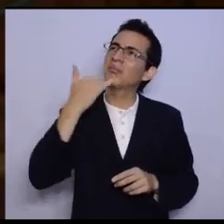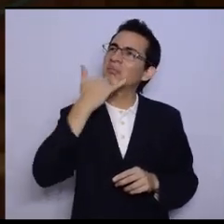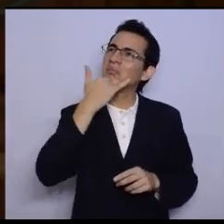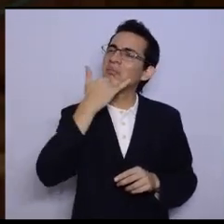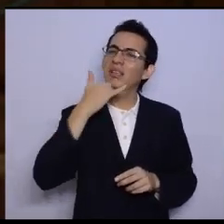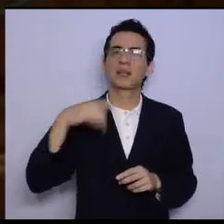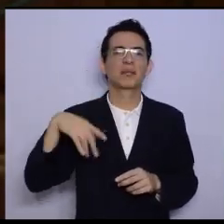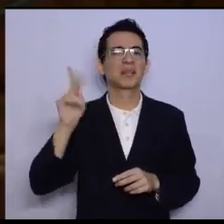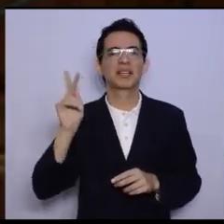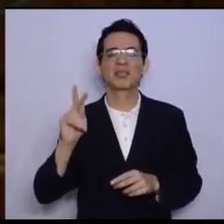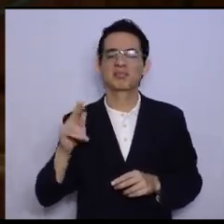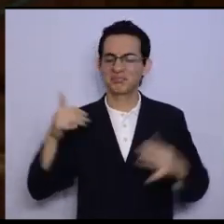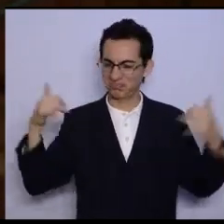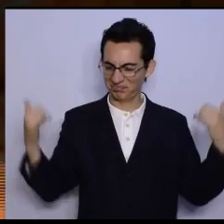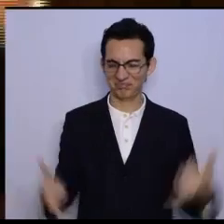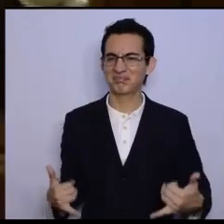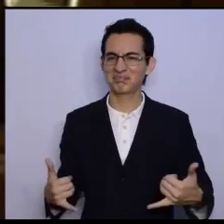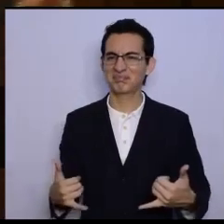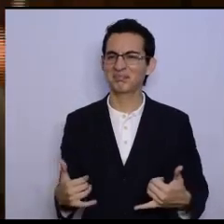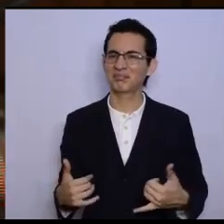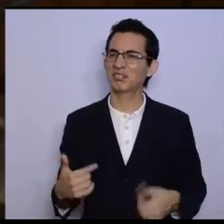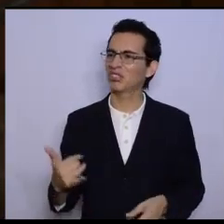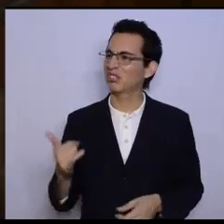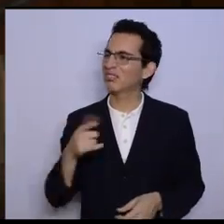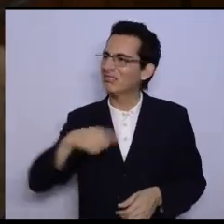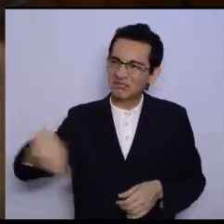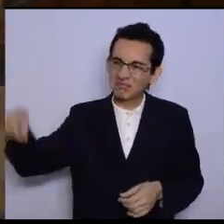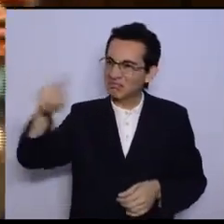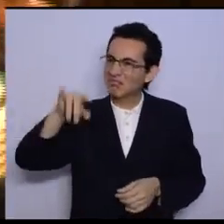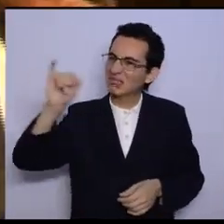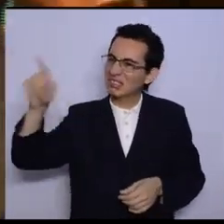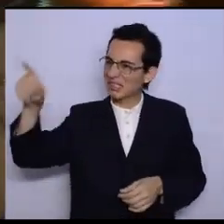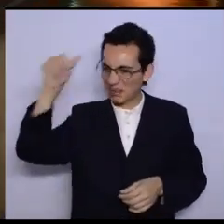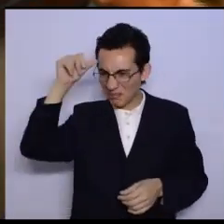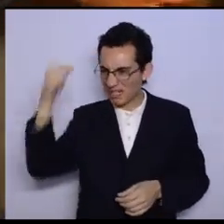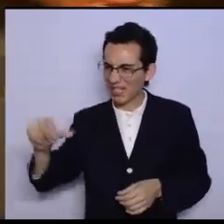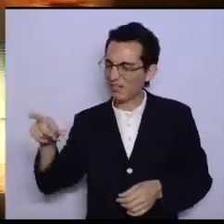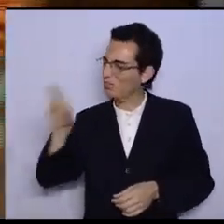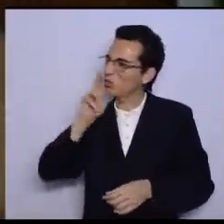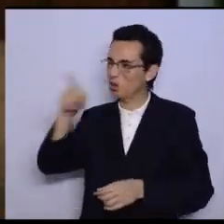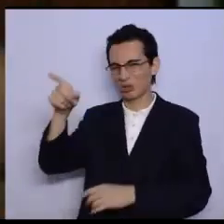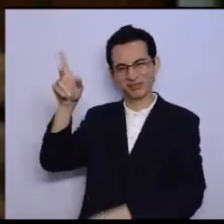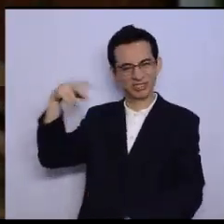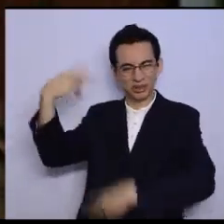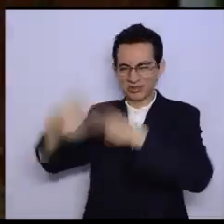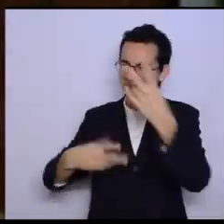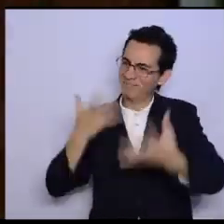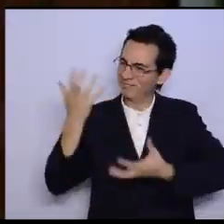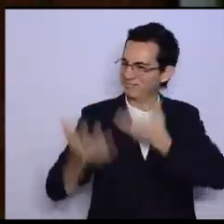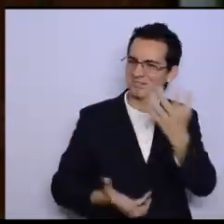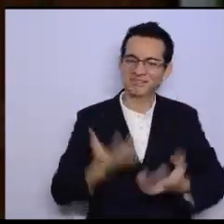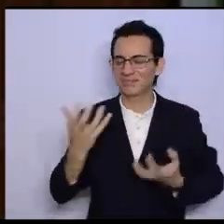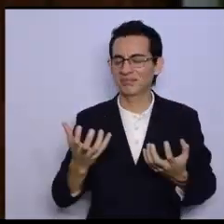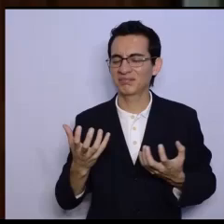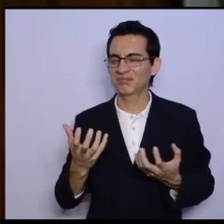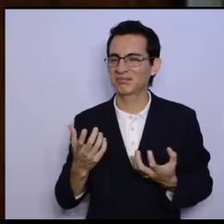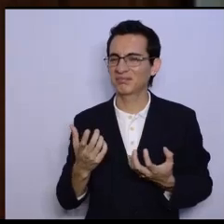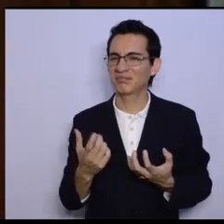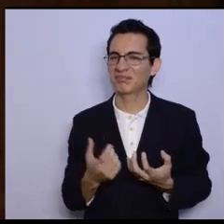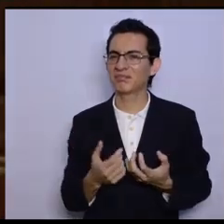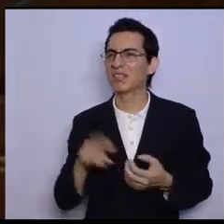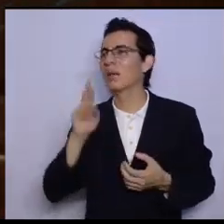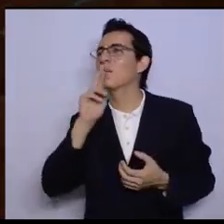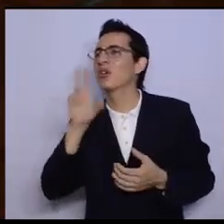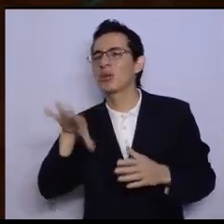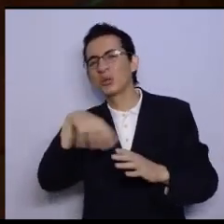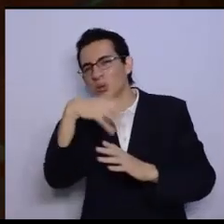no quiso ir, como diciendo: se lo merecen, merecen el infierno y la destrucción. Y dice que intentó